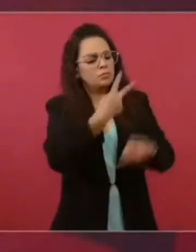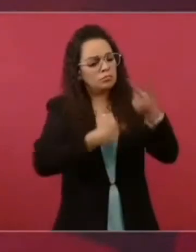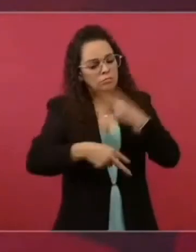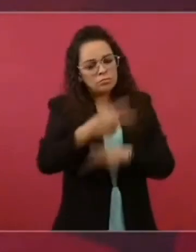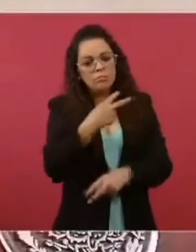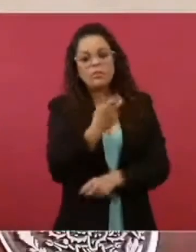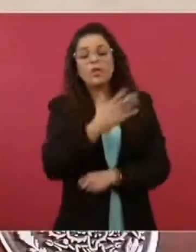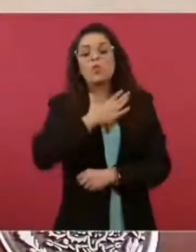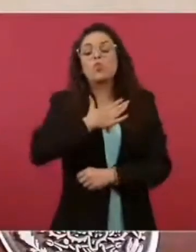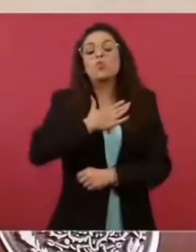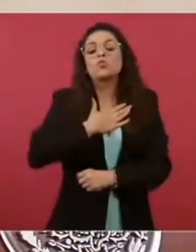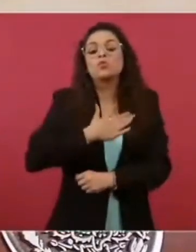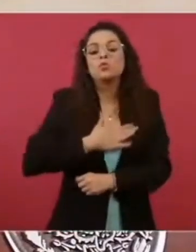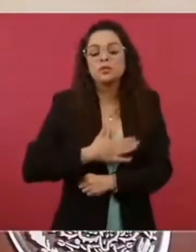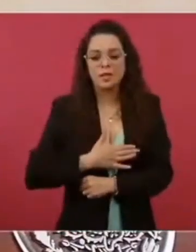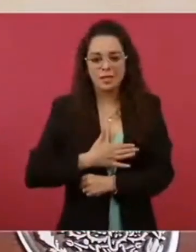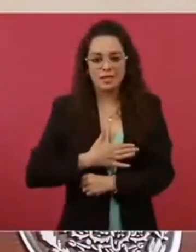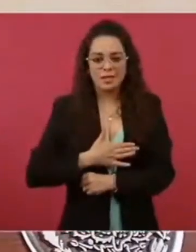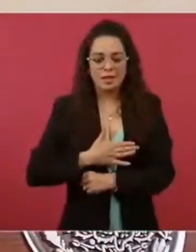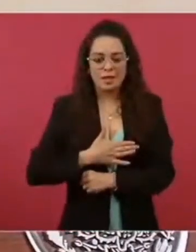Entonces, sí